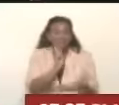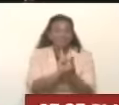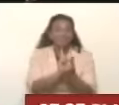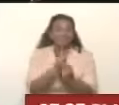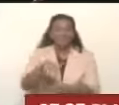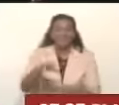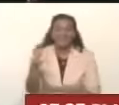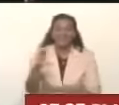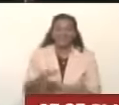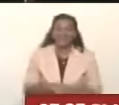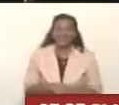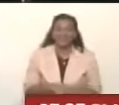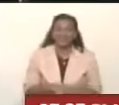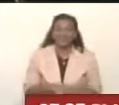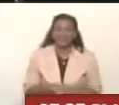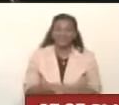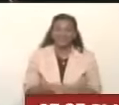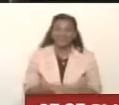Caracas.